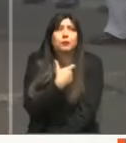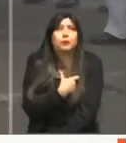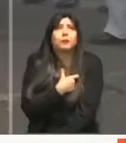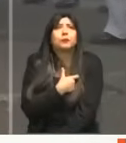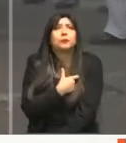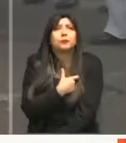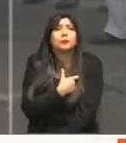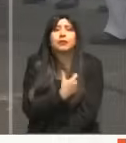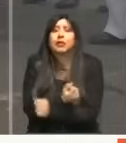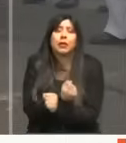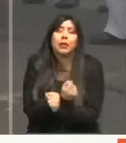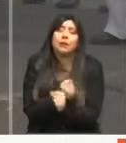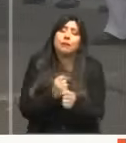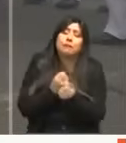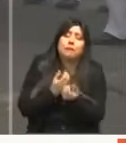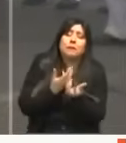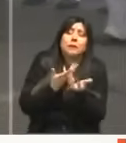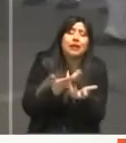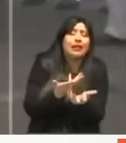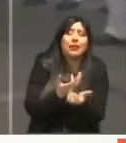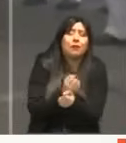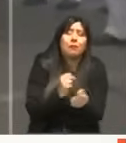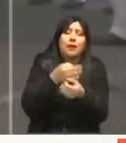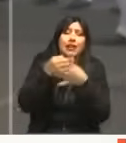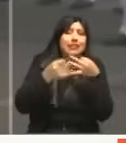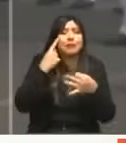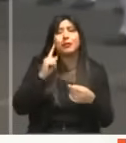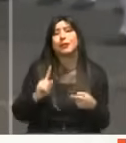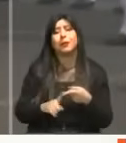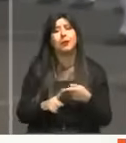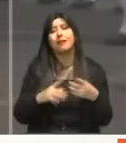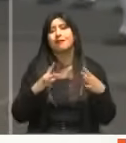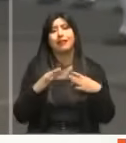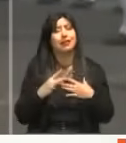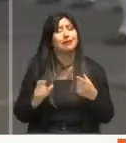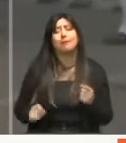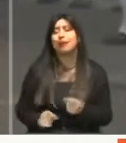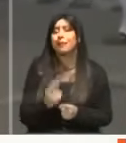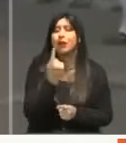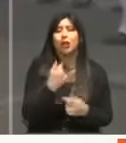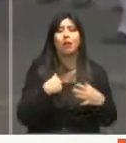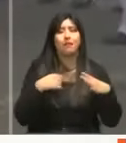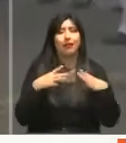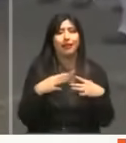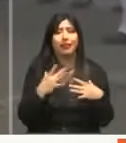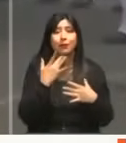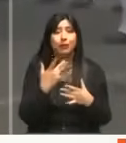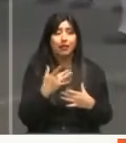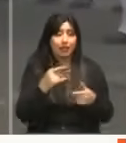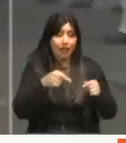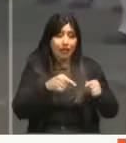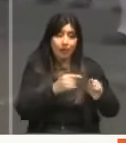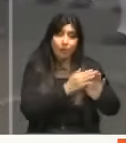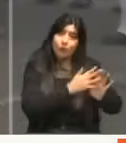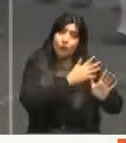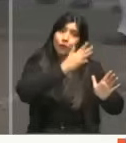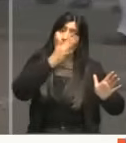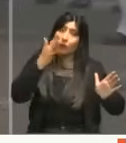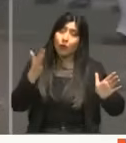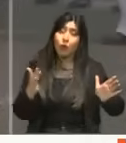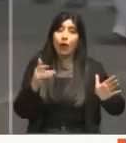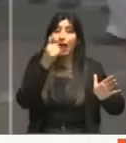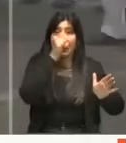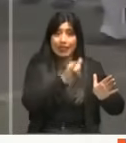que no puedo decir tantas cosas, es que estoy feliz, primero que nada feliz. Porque llegó un ciclo que se terminó, son 31 años